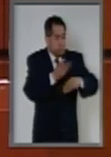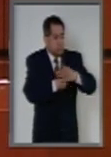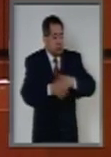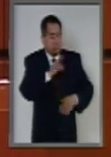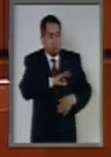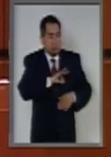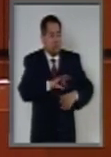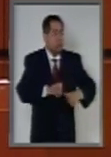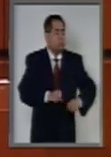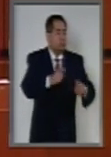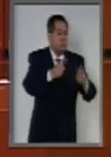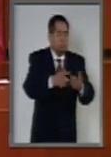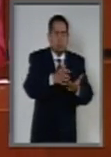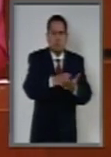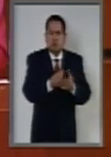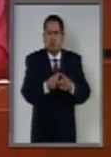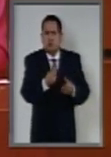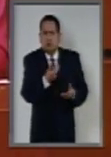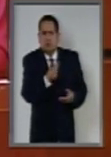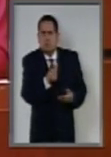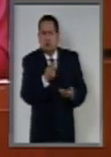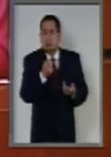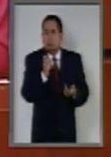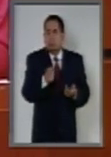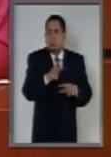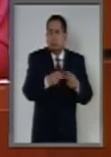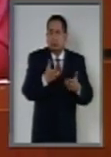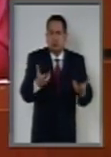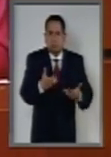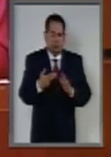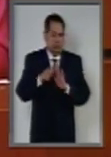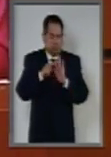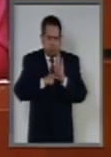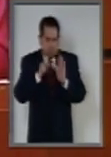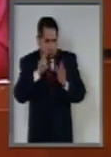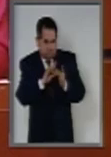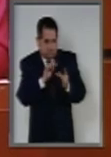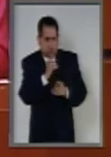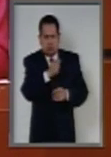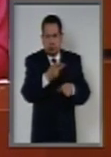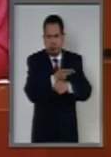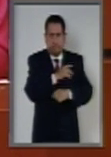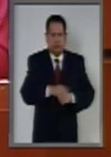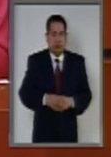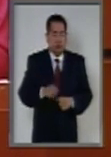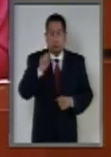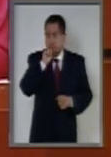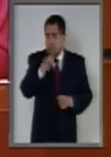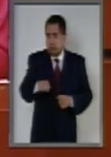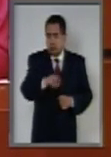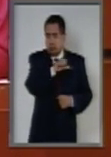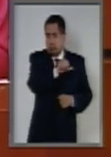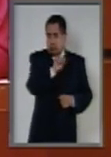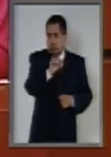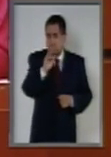acuerdo con la normatividad vigente en la materia, faculta a la